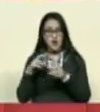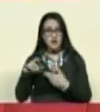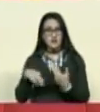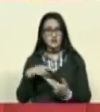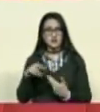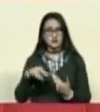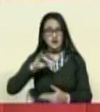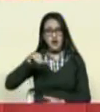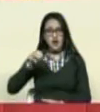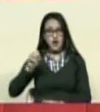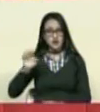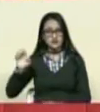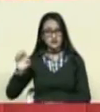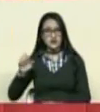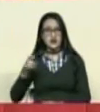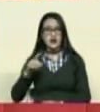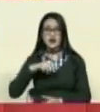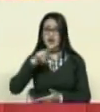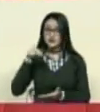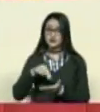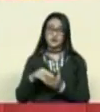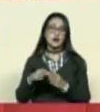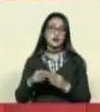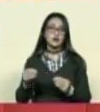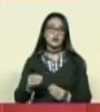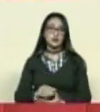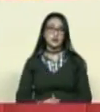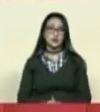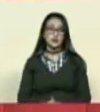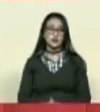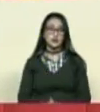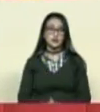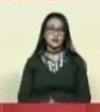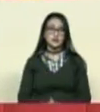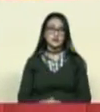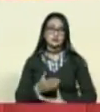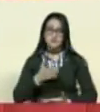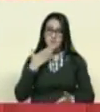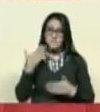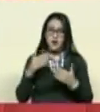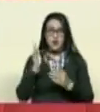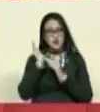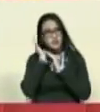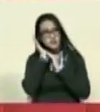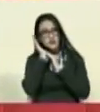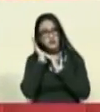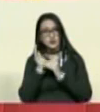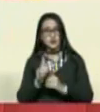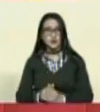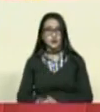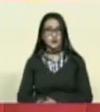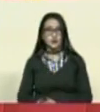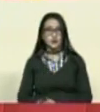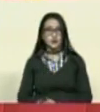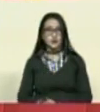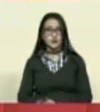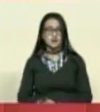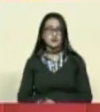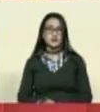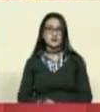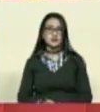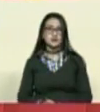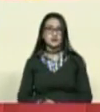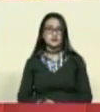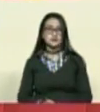revolucionaria José Antonio Páez a nivel nacional. Ampliación y mejora de dormitorios de la SWARNAC,